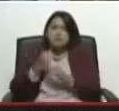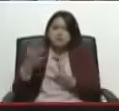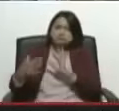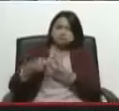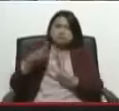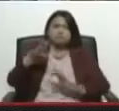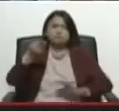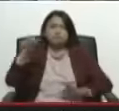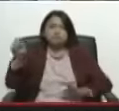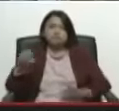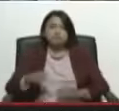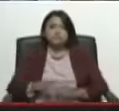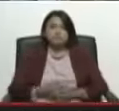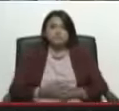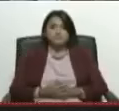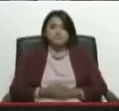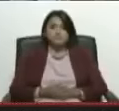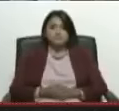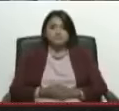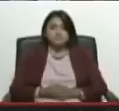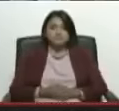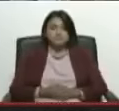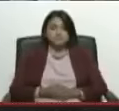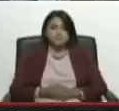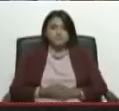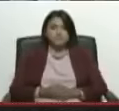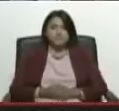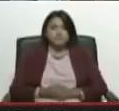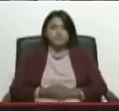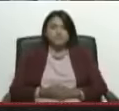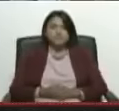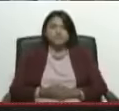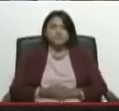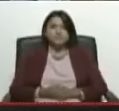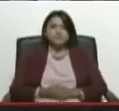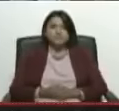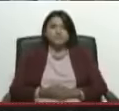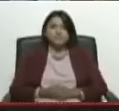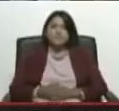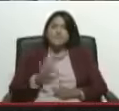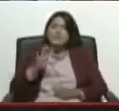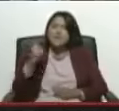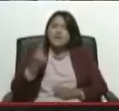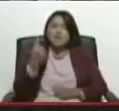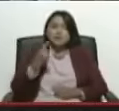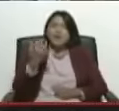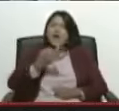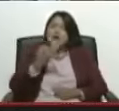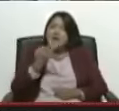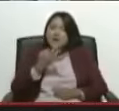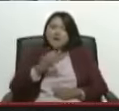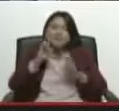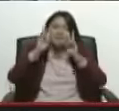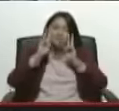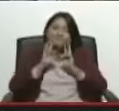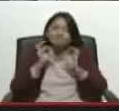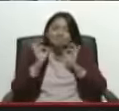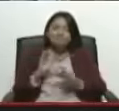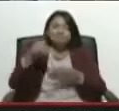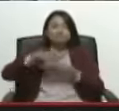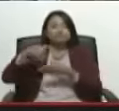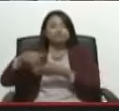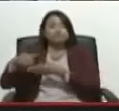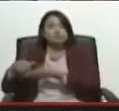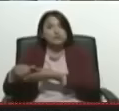Consejo Nacional Electoral, el poder electoral, que es el único garante de la transparencia, para